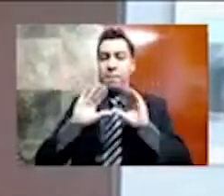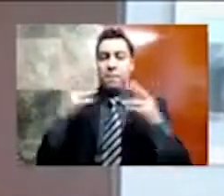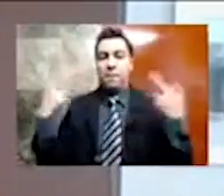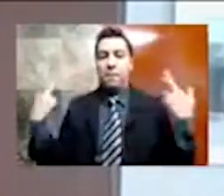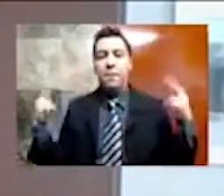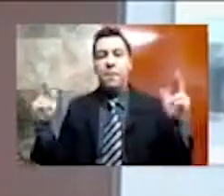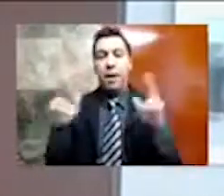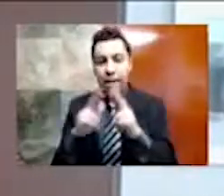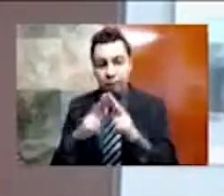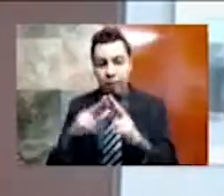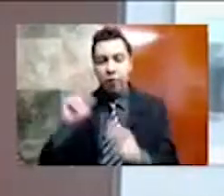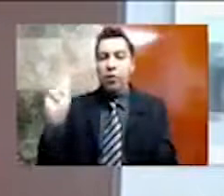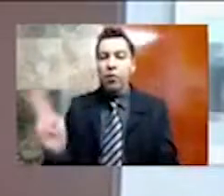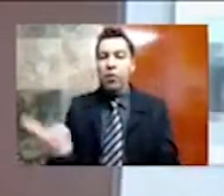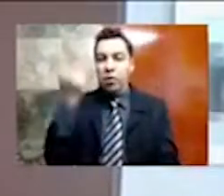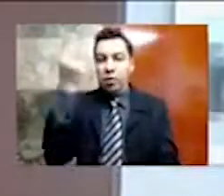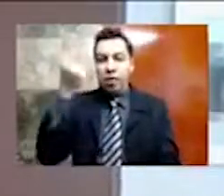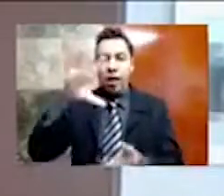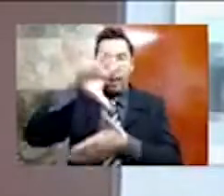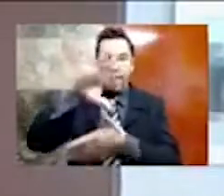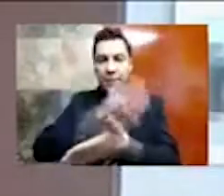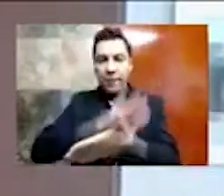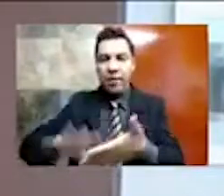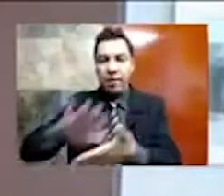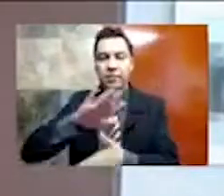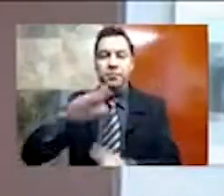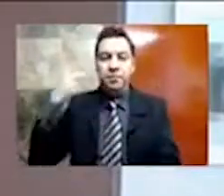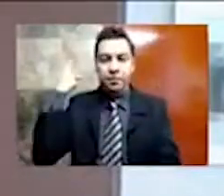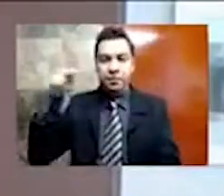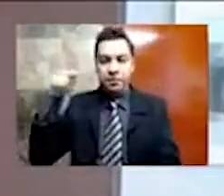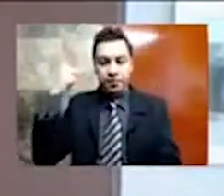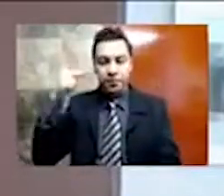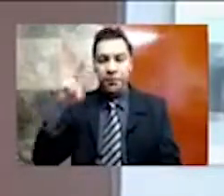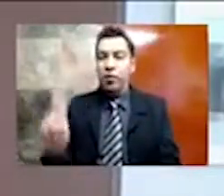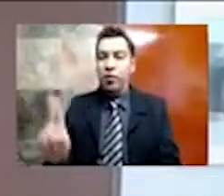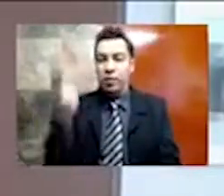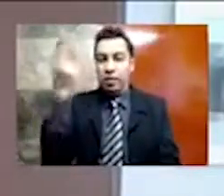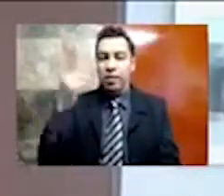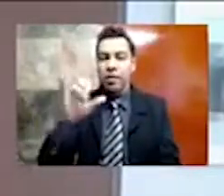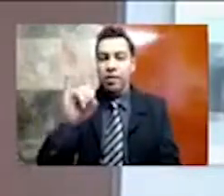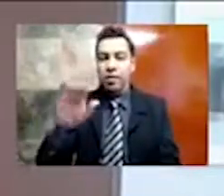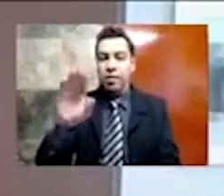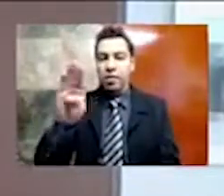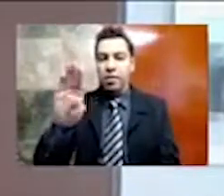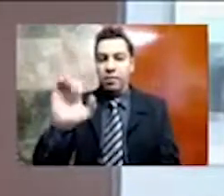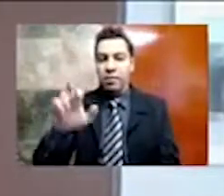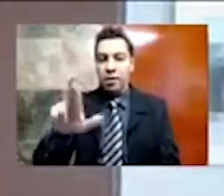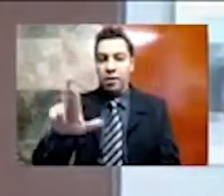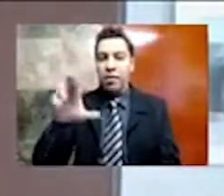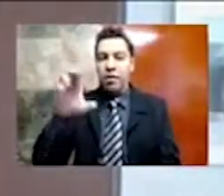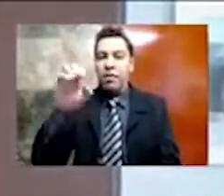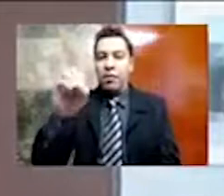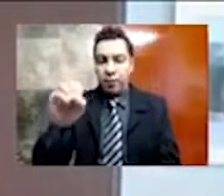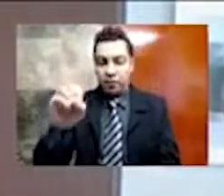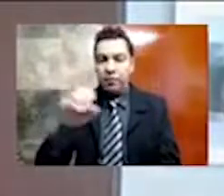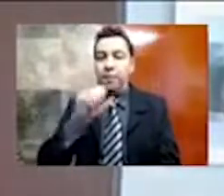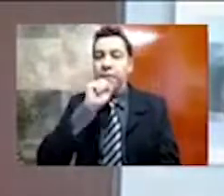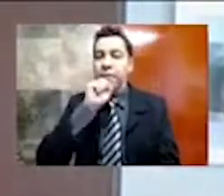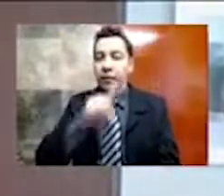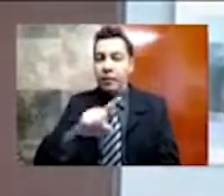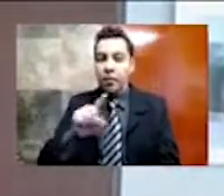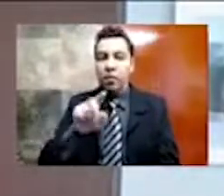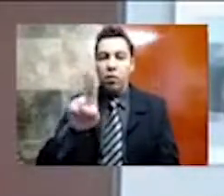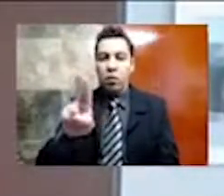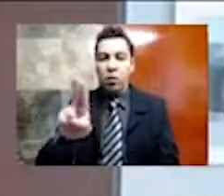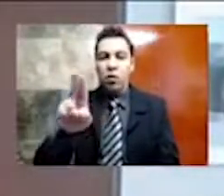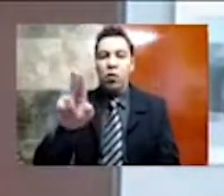la Universidad de las Américas de Puebla, de la Universidad Iberoamericana y de la Benemérita Universidad Autónoma de Puebla.